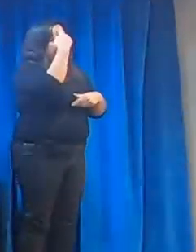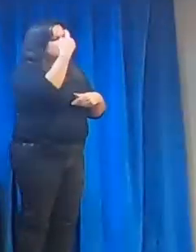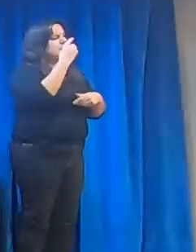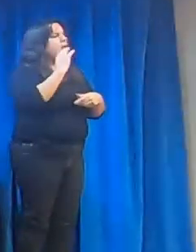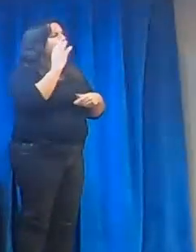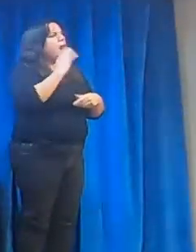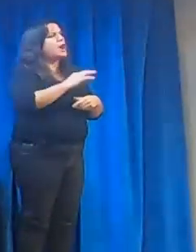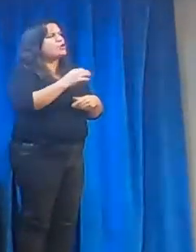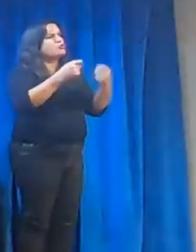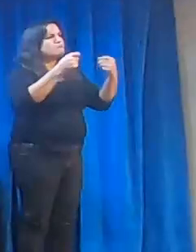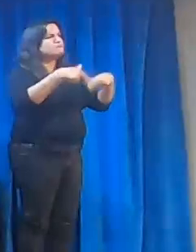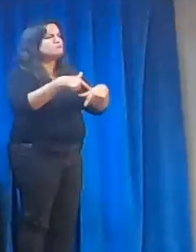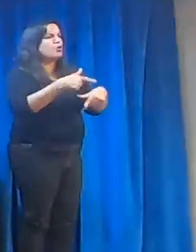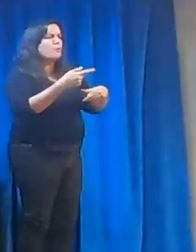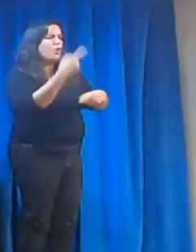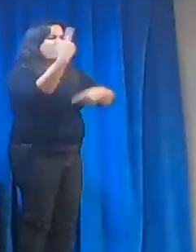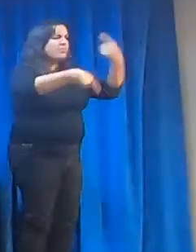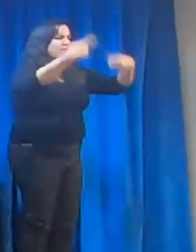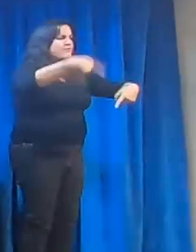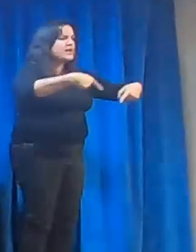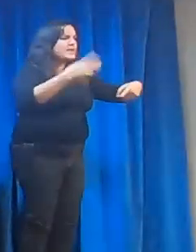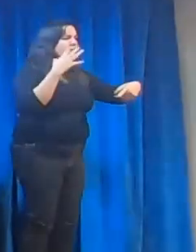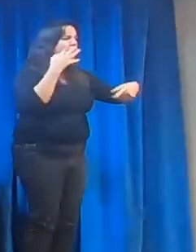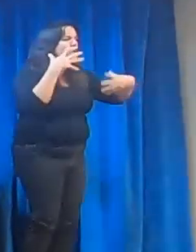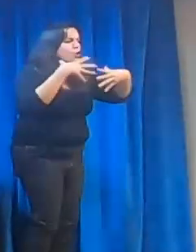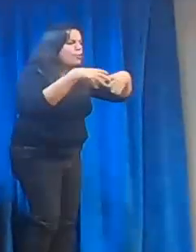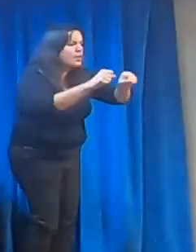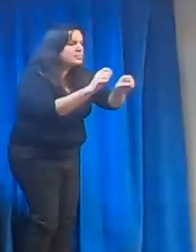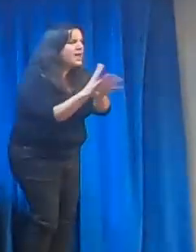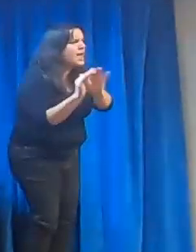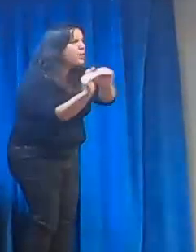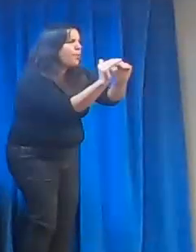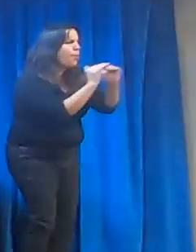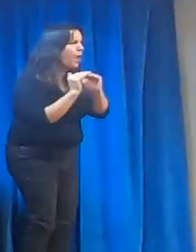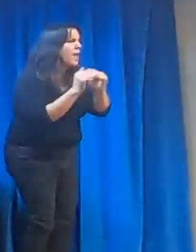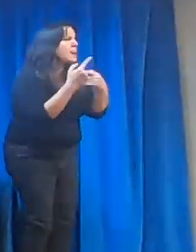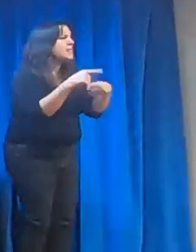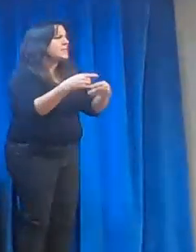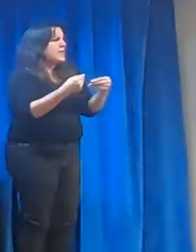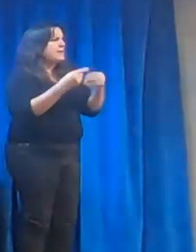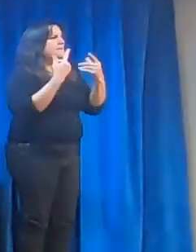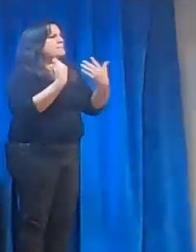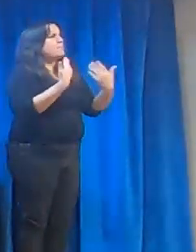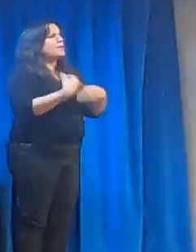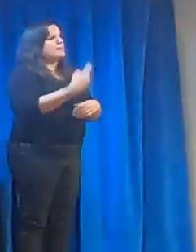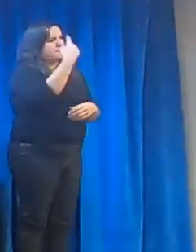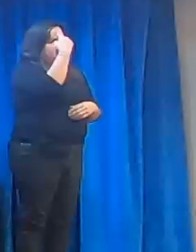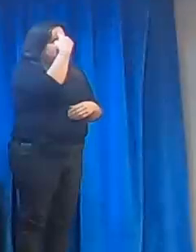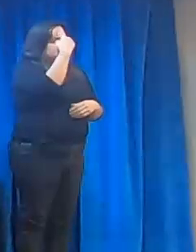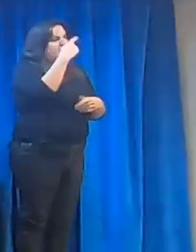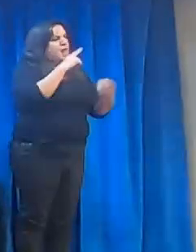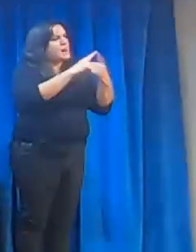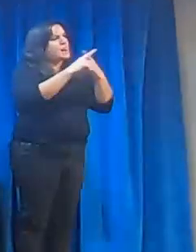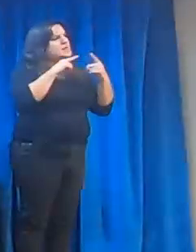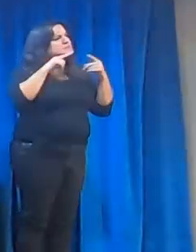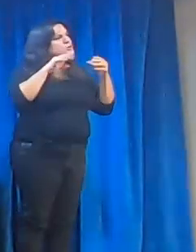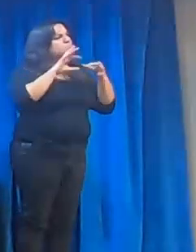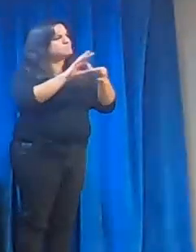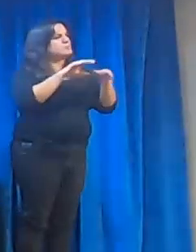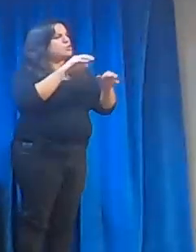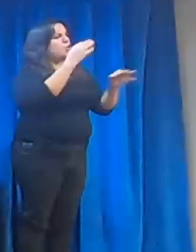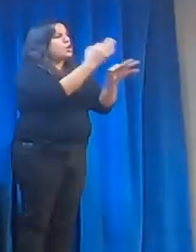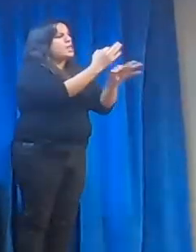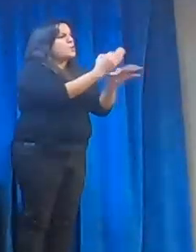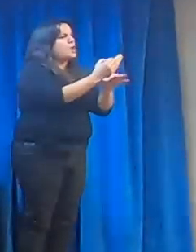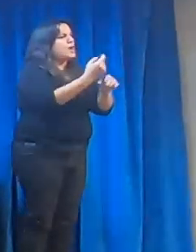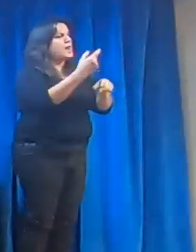la diferencia, ¿no? Vínculos que nos permitan pensar nuestras relaciones con la escuela, nuestras relaciones con nuestro